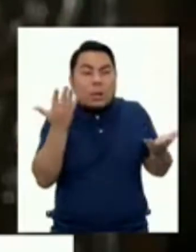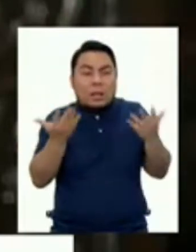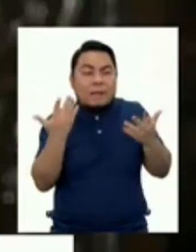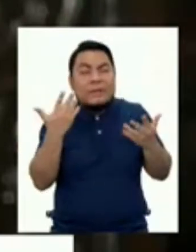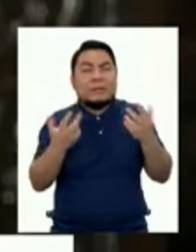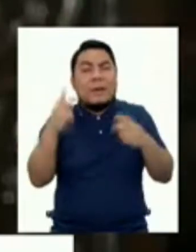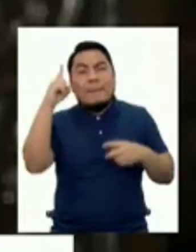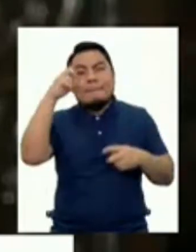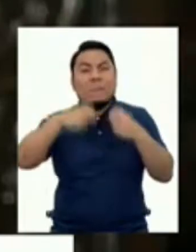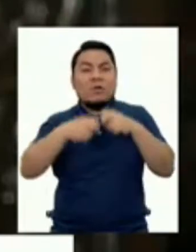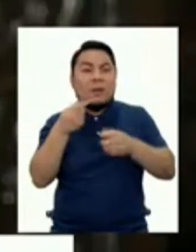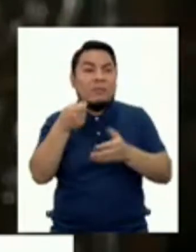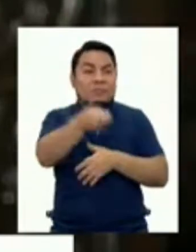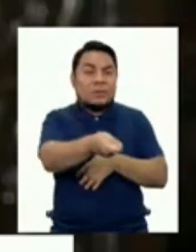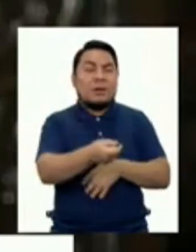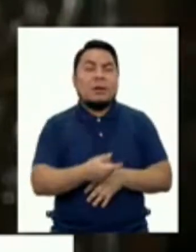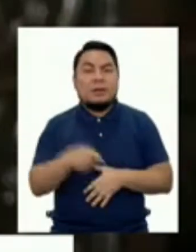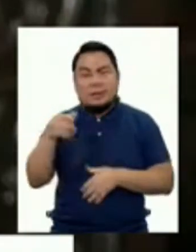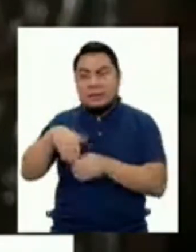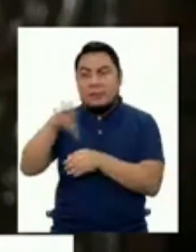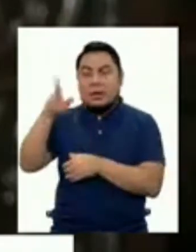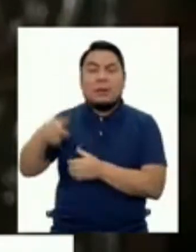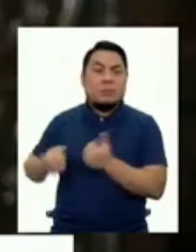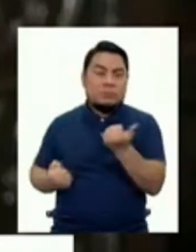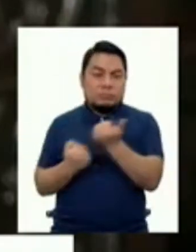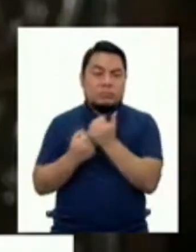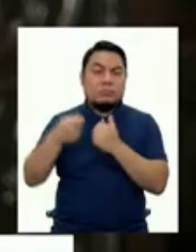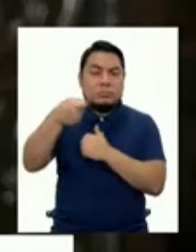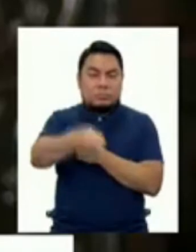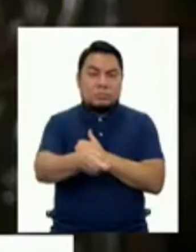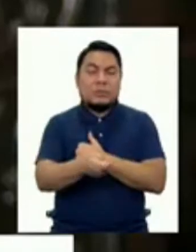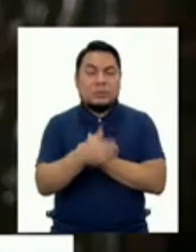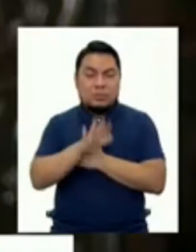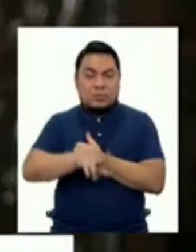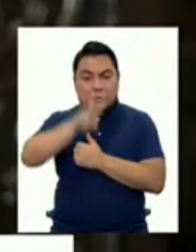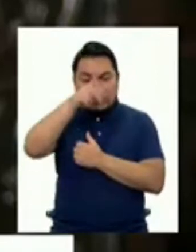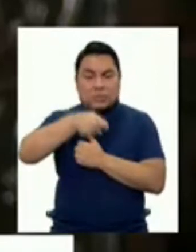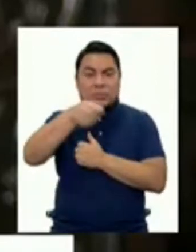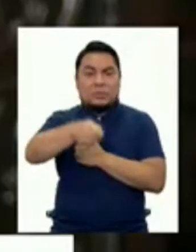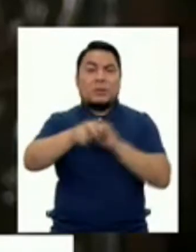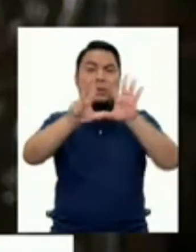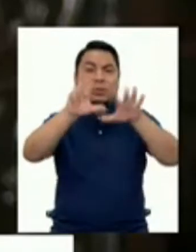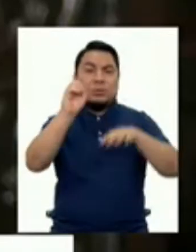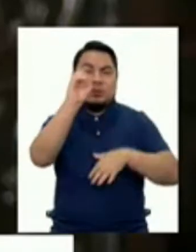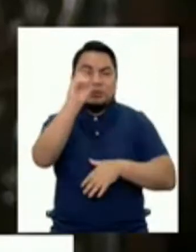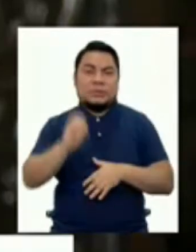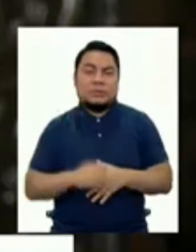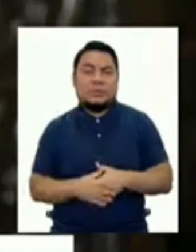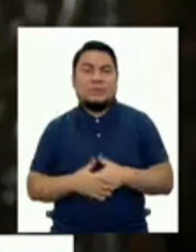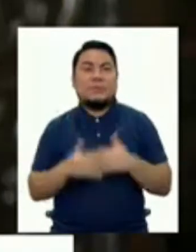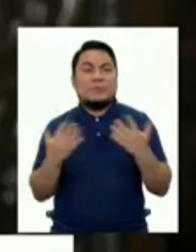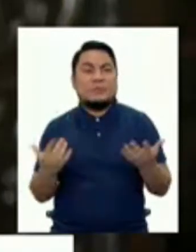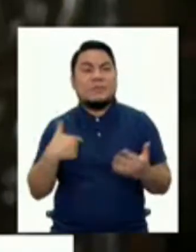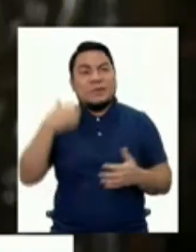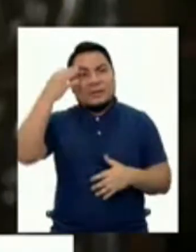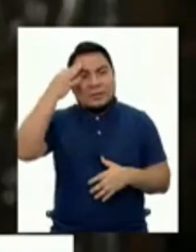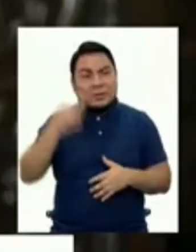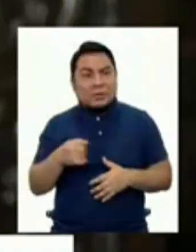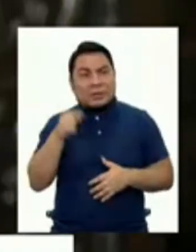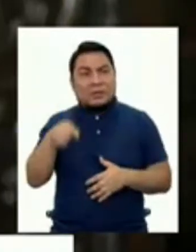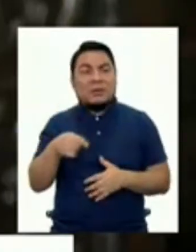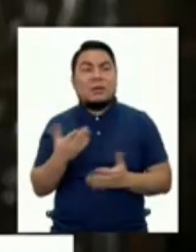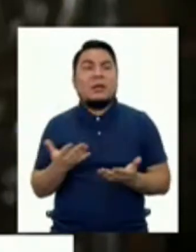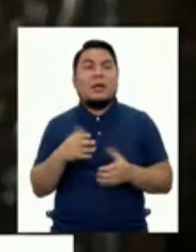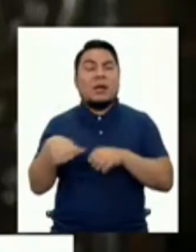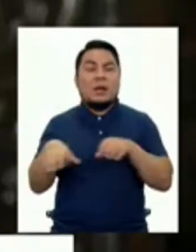liquidez, el Banco Central puede inyectar la liquidez con garantía del Tesoro Público hasta 80%. De todas maneras, creemos que la reanudación